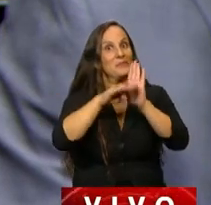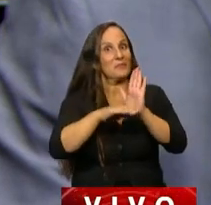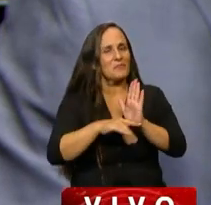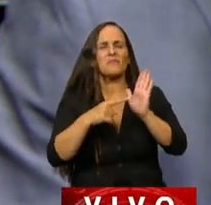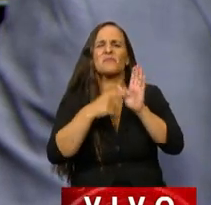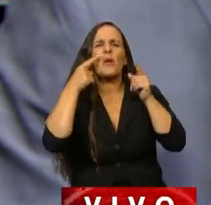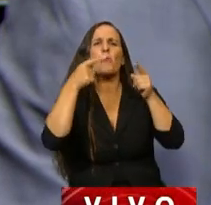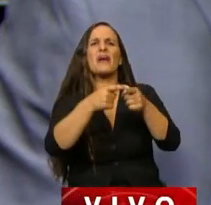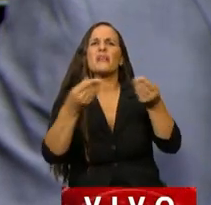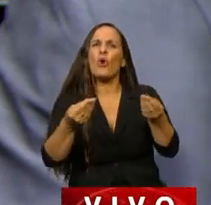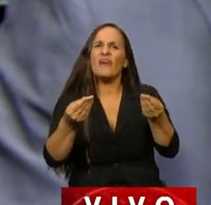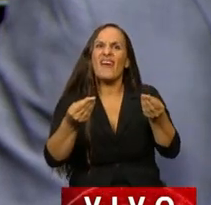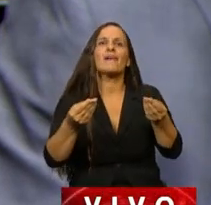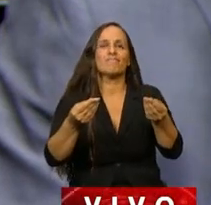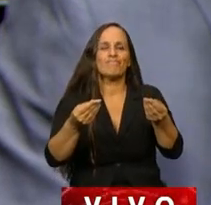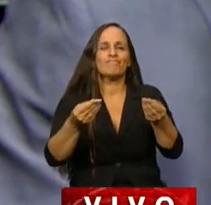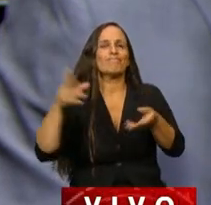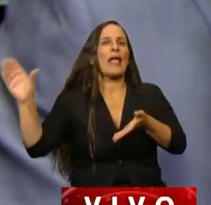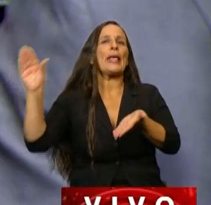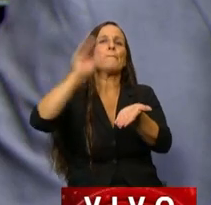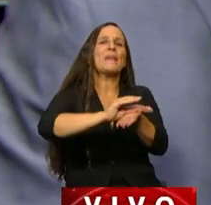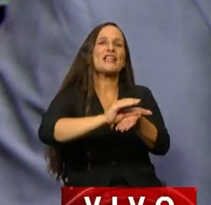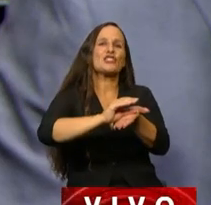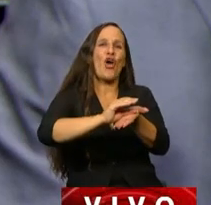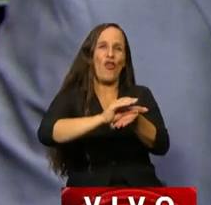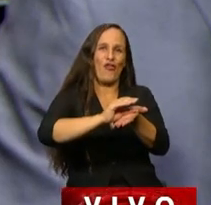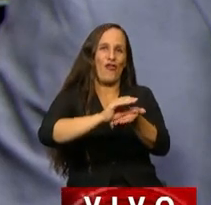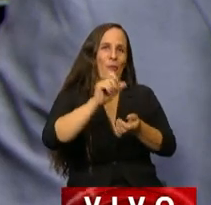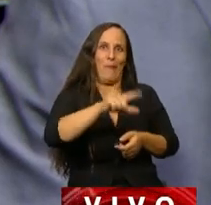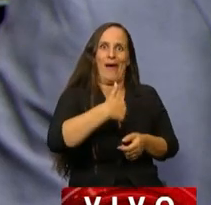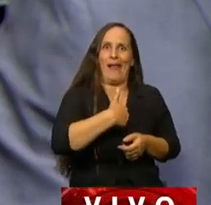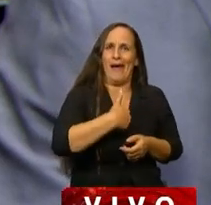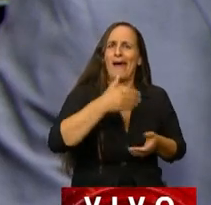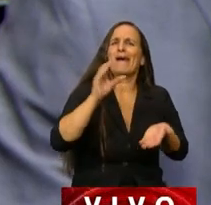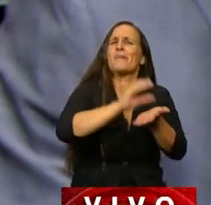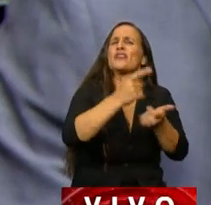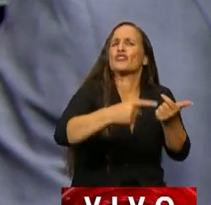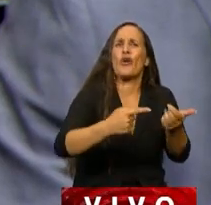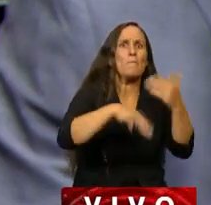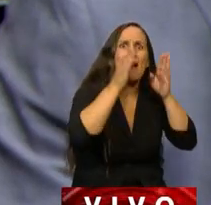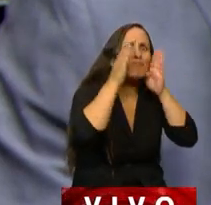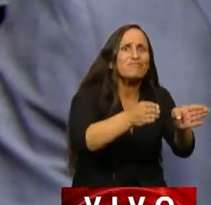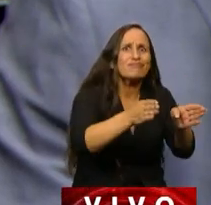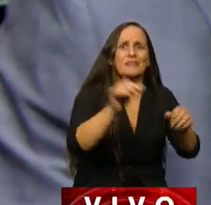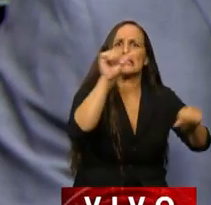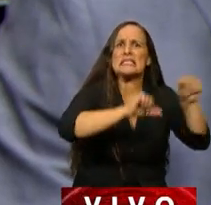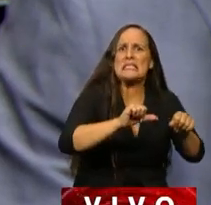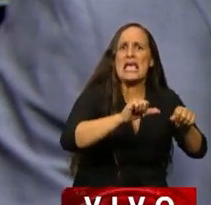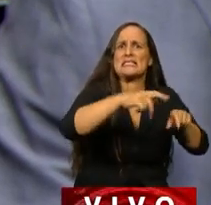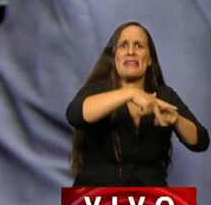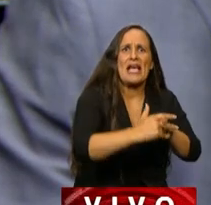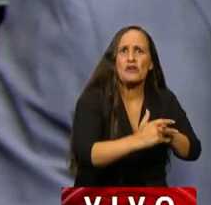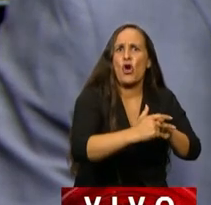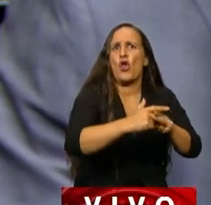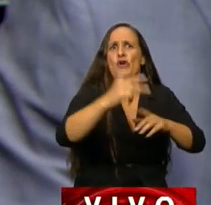a alentar la inversión, sobre todo en los sectores estratégicos de nuestro país, una inversión en ciencia, en tecnología,